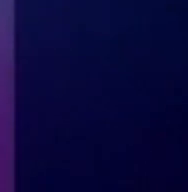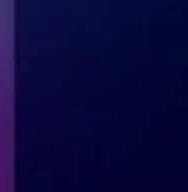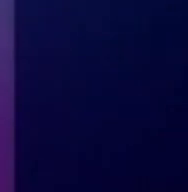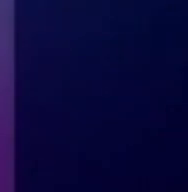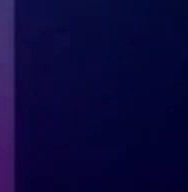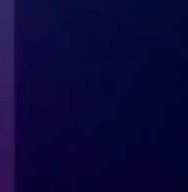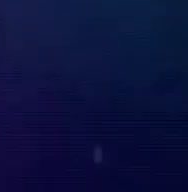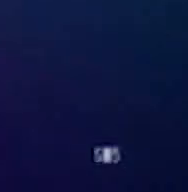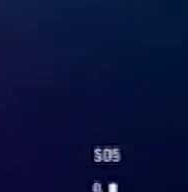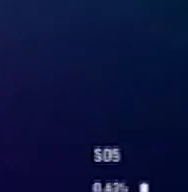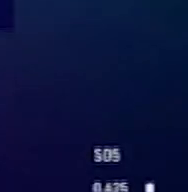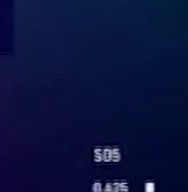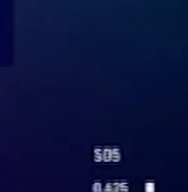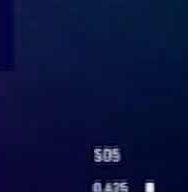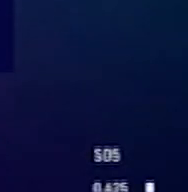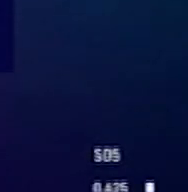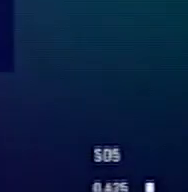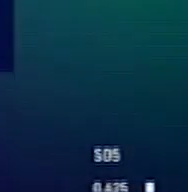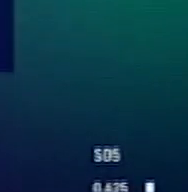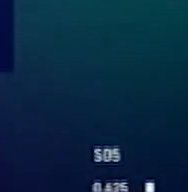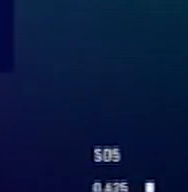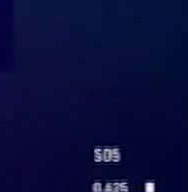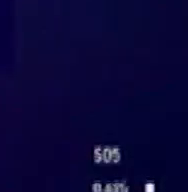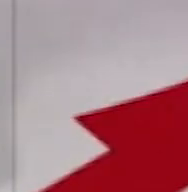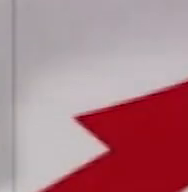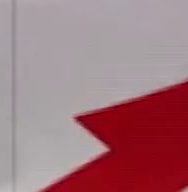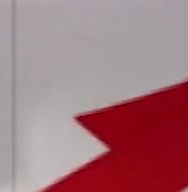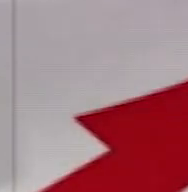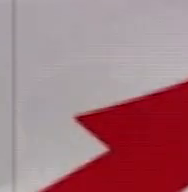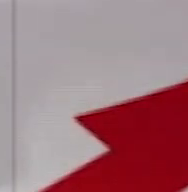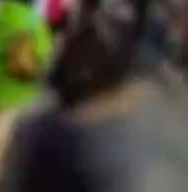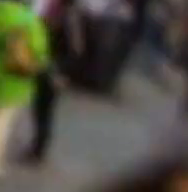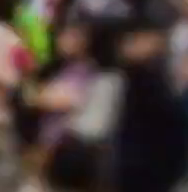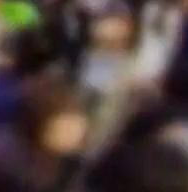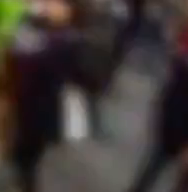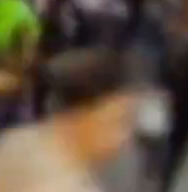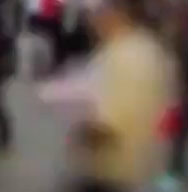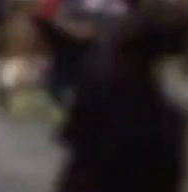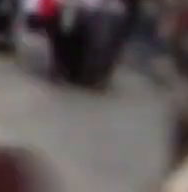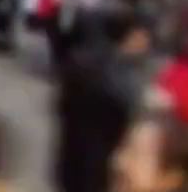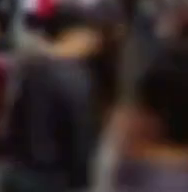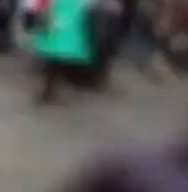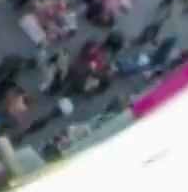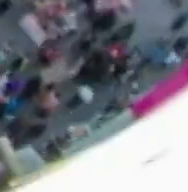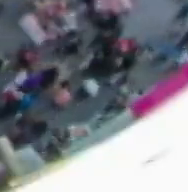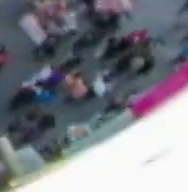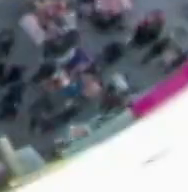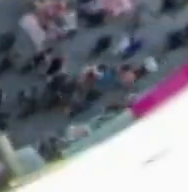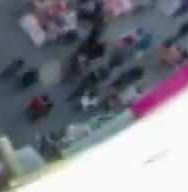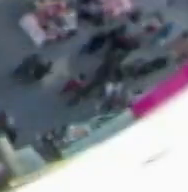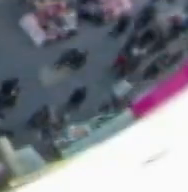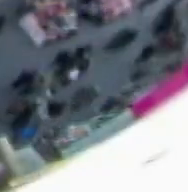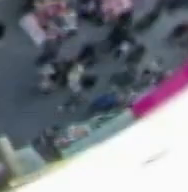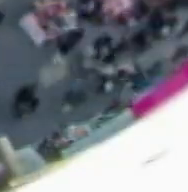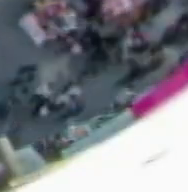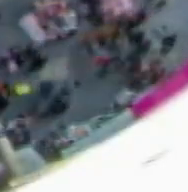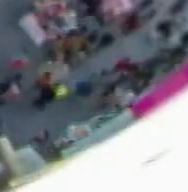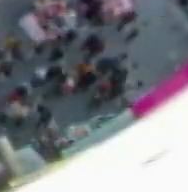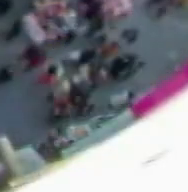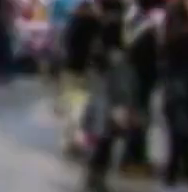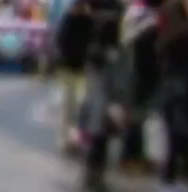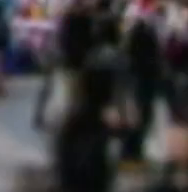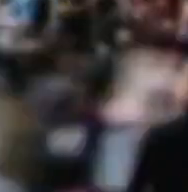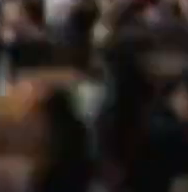funcionamiento. Visión Futuro, de la cadena alemana Deutsche Welle. Todos los sábados a las 11